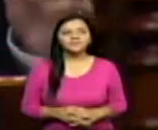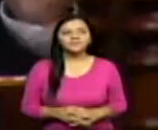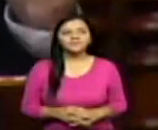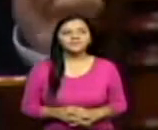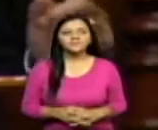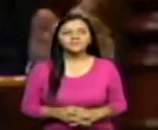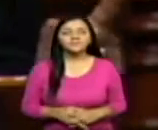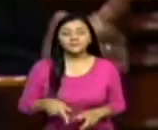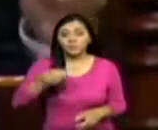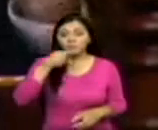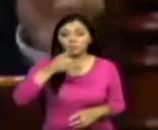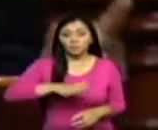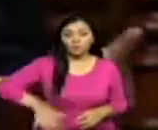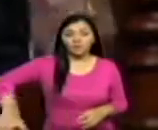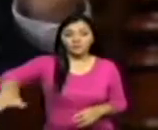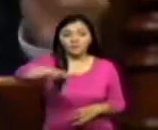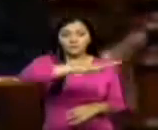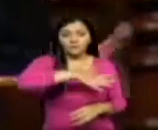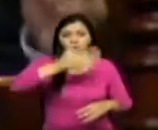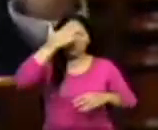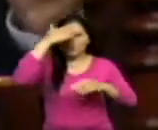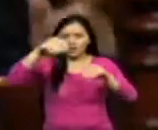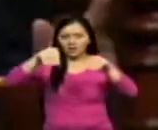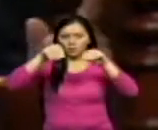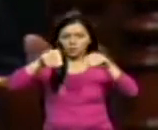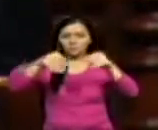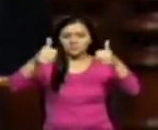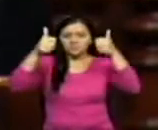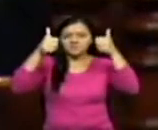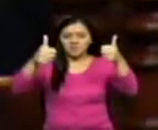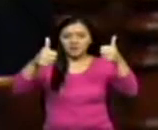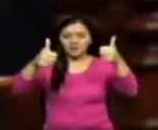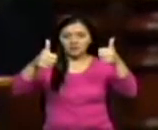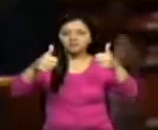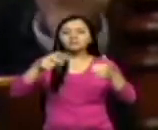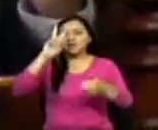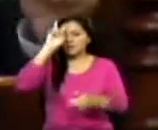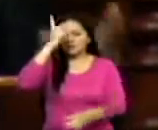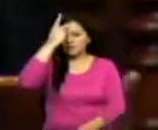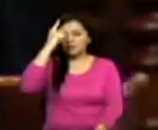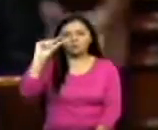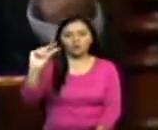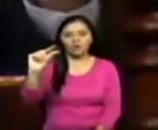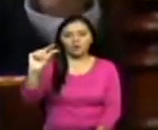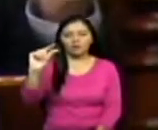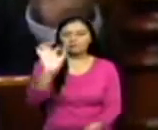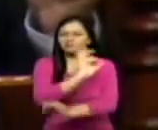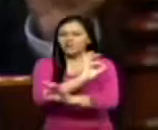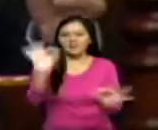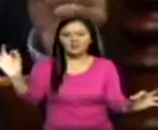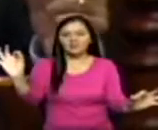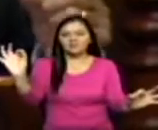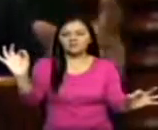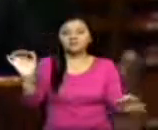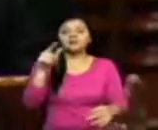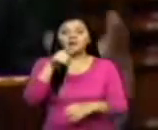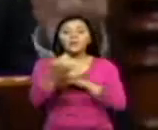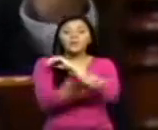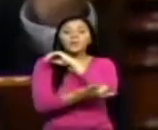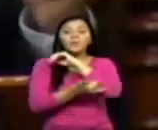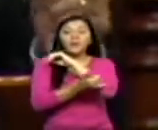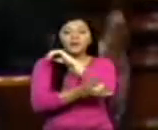Un pueblo educado no se equivoca. Un país